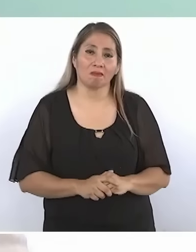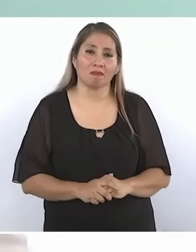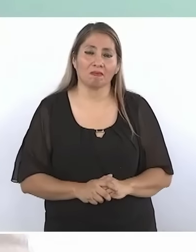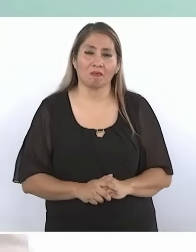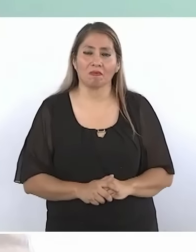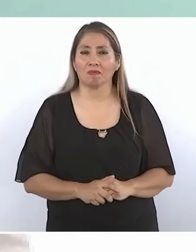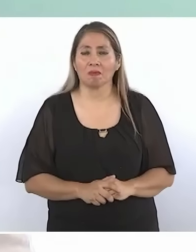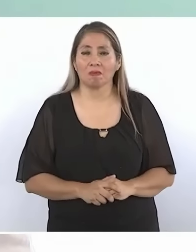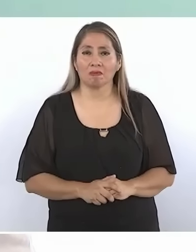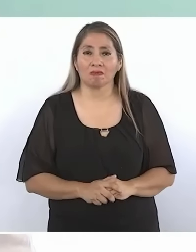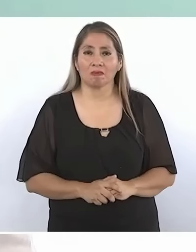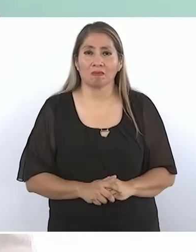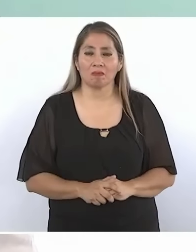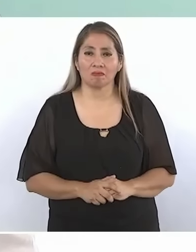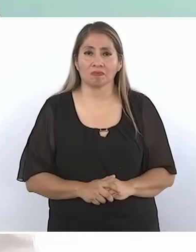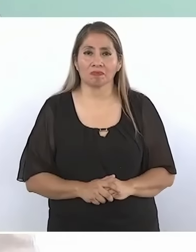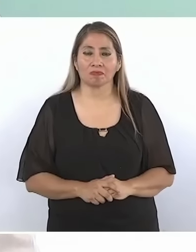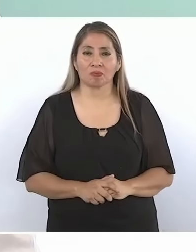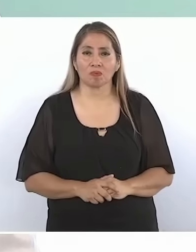Y no